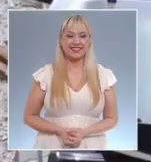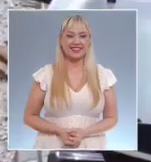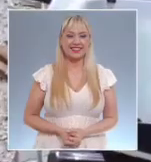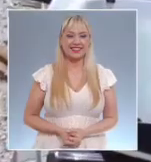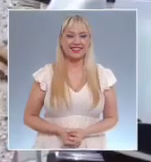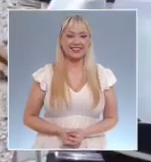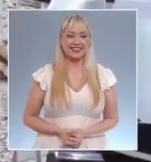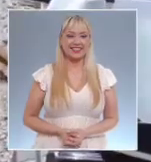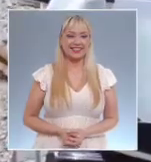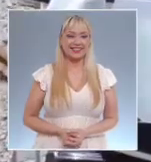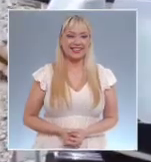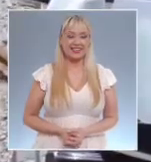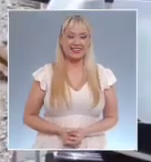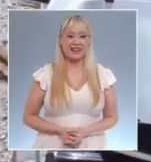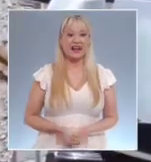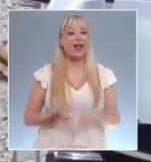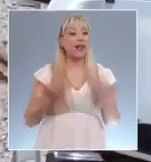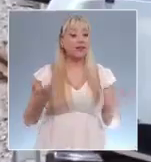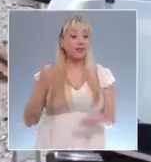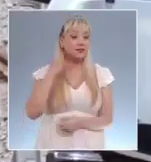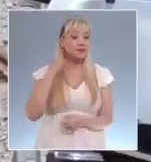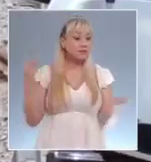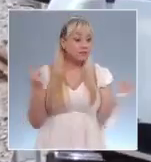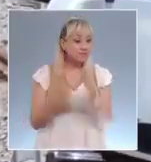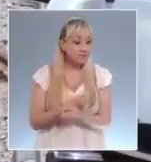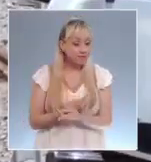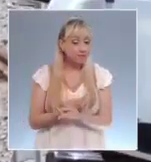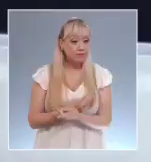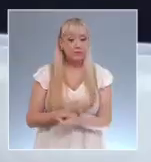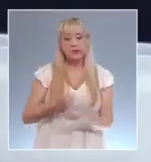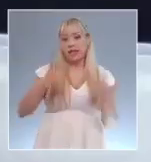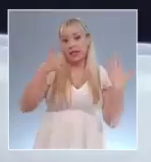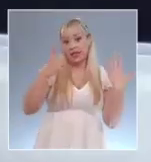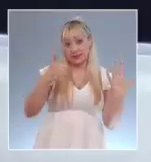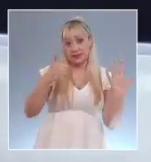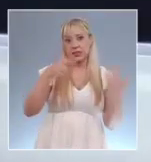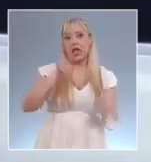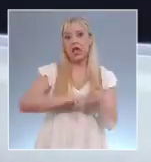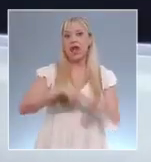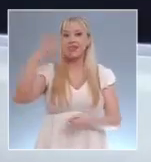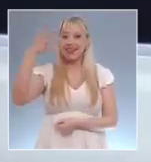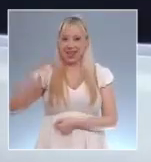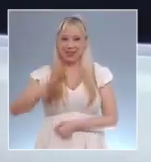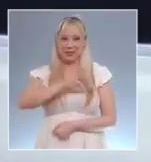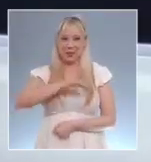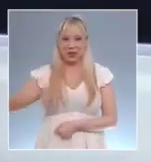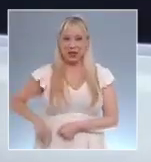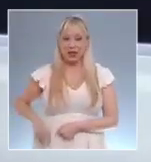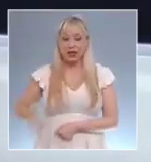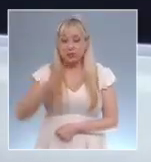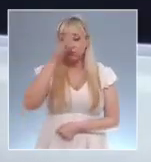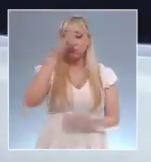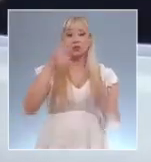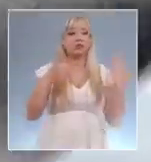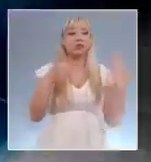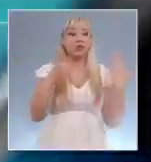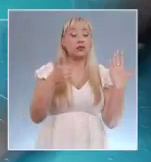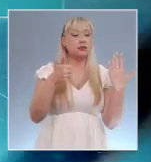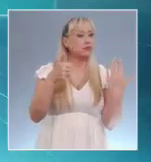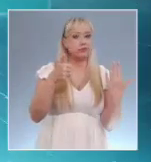Al regresar, en 6 de cada 10 municipios del país hay presencia del crimen organizado.